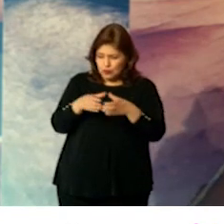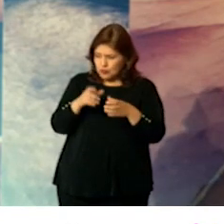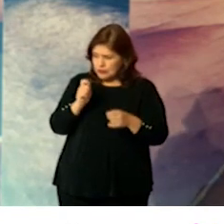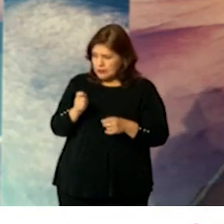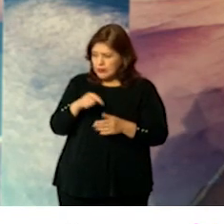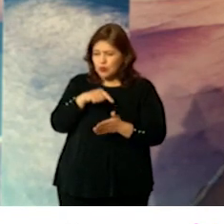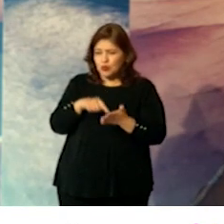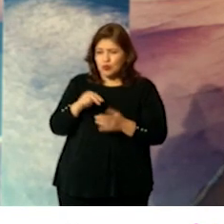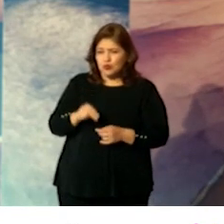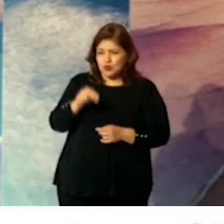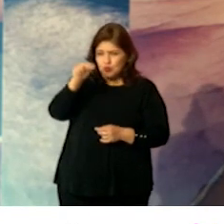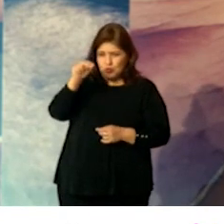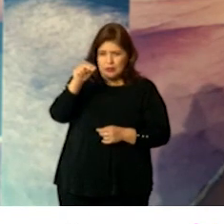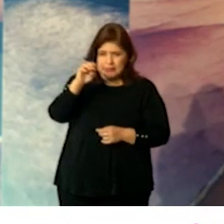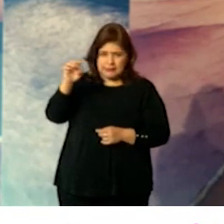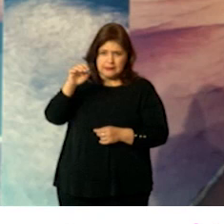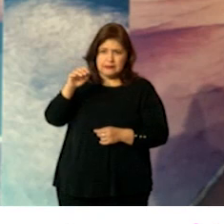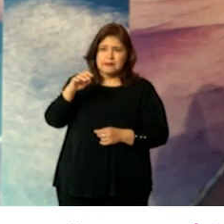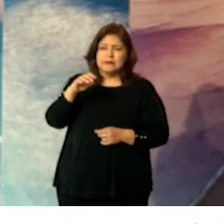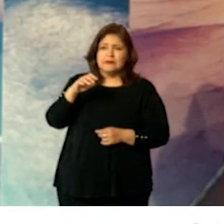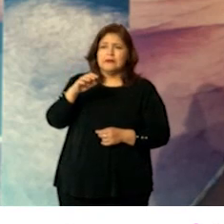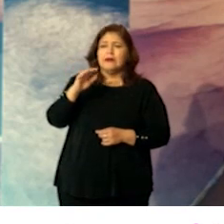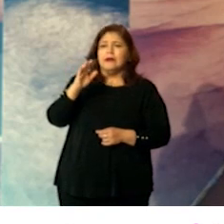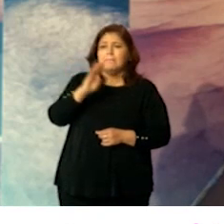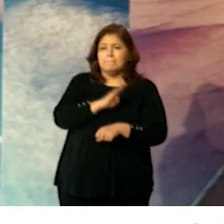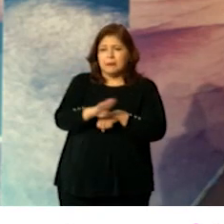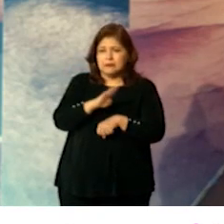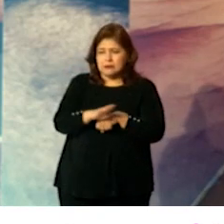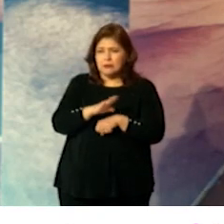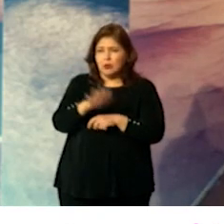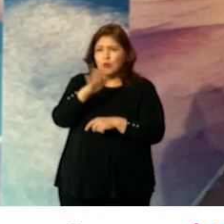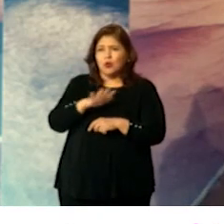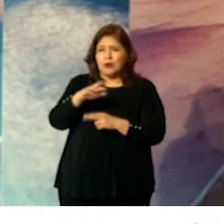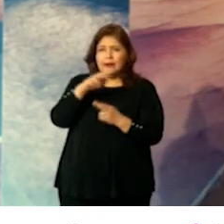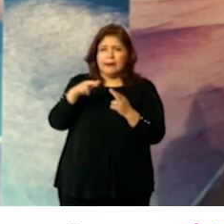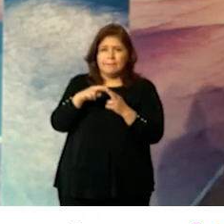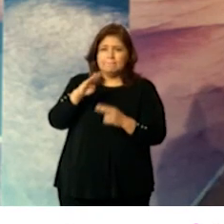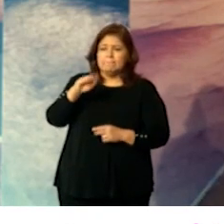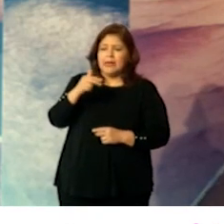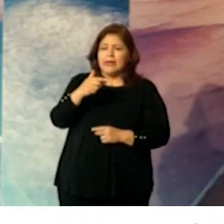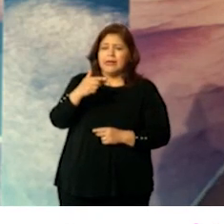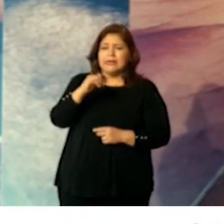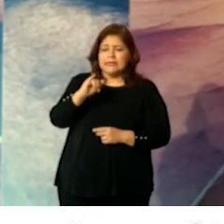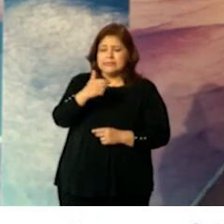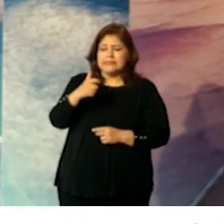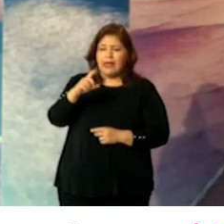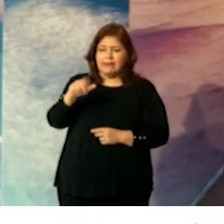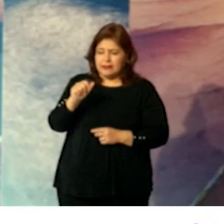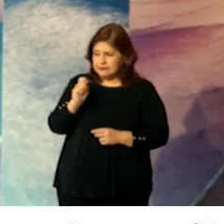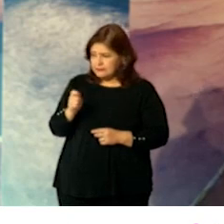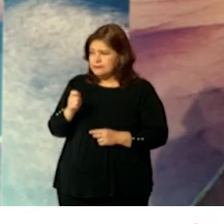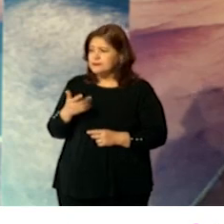queda en el nordeste de Brasil, en una región que se llama Baixada Maranhense. Y